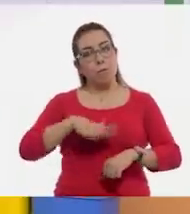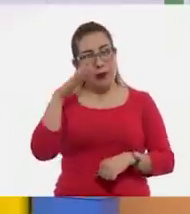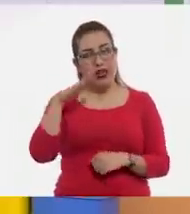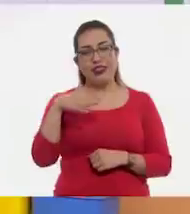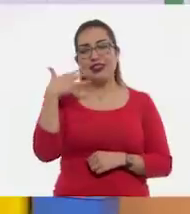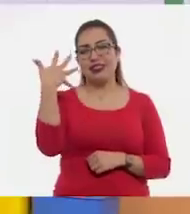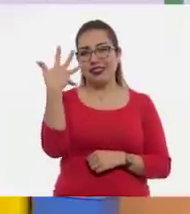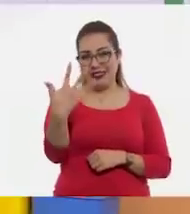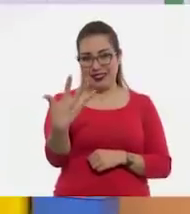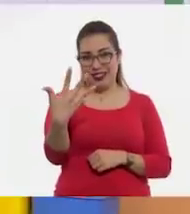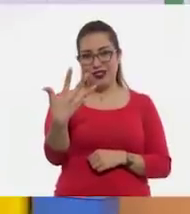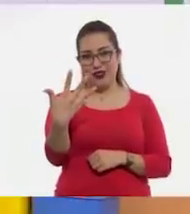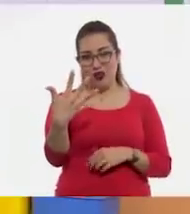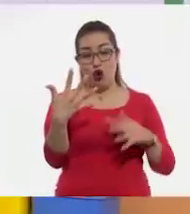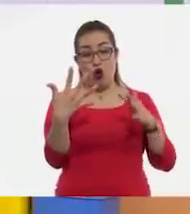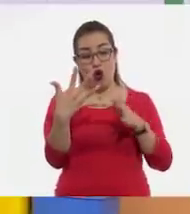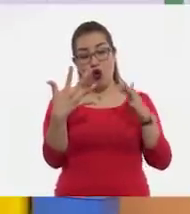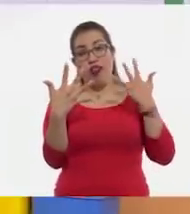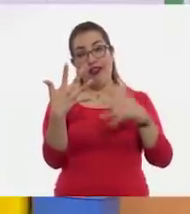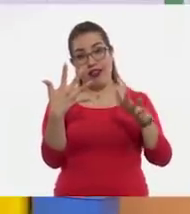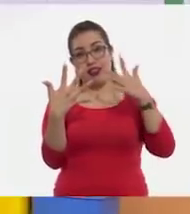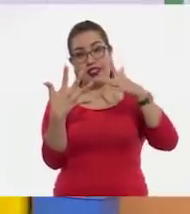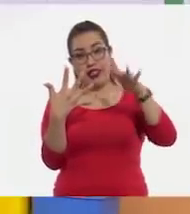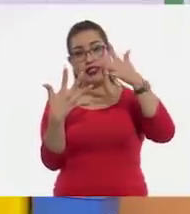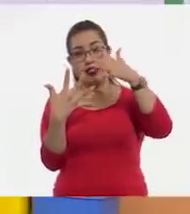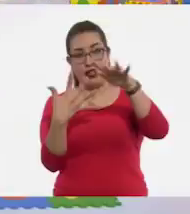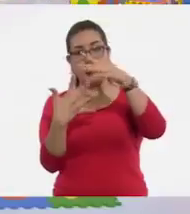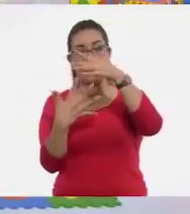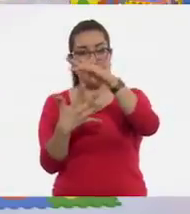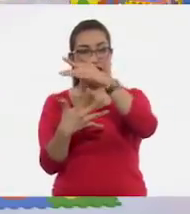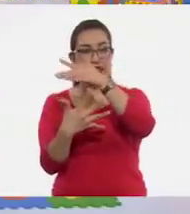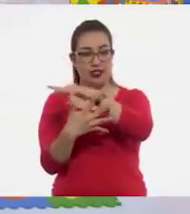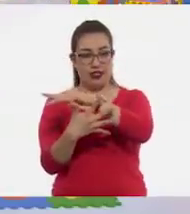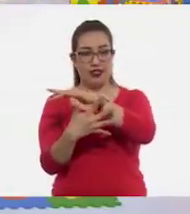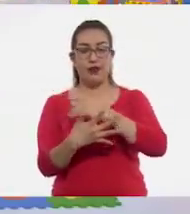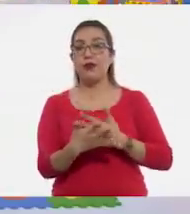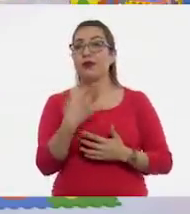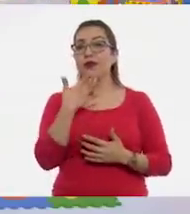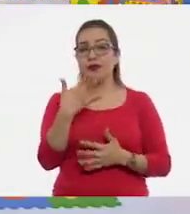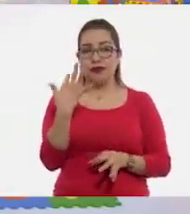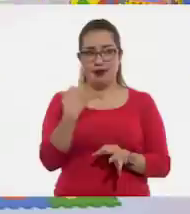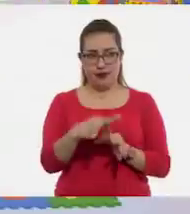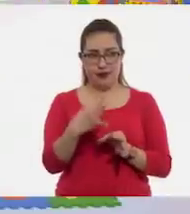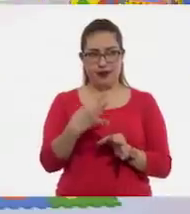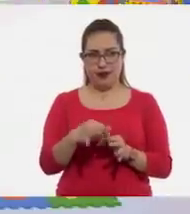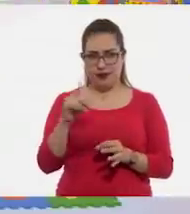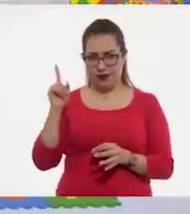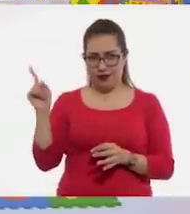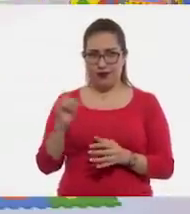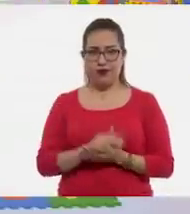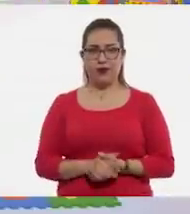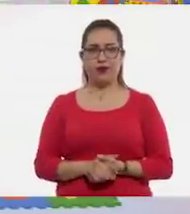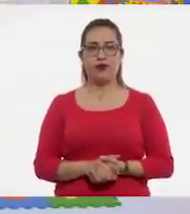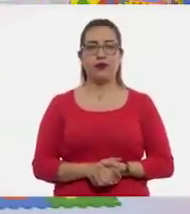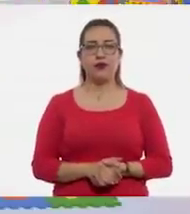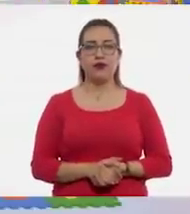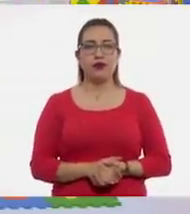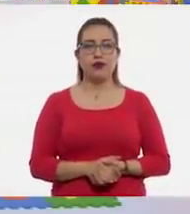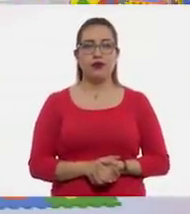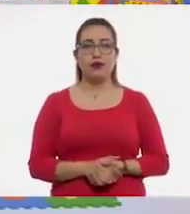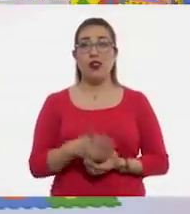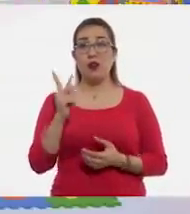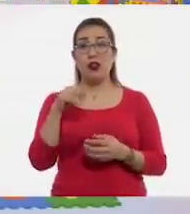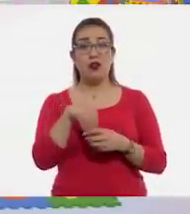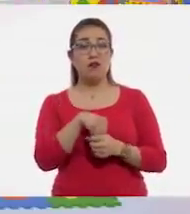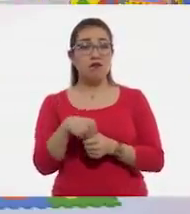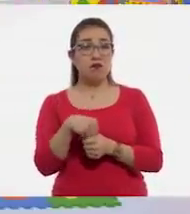tiras de 10 unidades para llegar al número 200. Ay, muy bien. ¿Qué te parece? ¿Las pegamos? Perfecto. Ah, pero ya no tengo